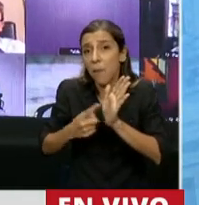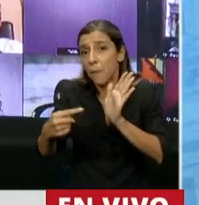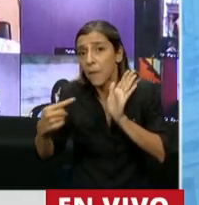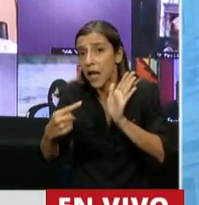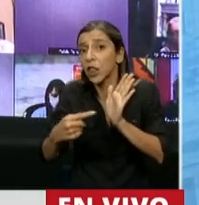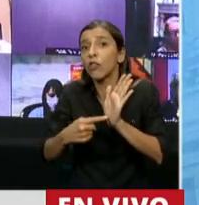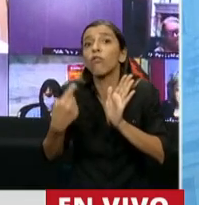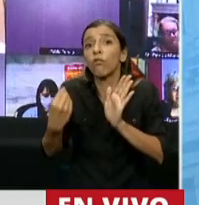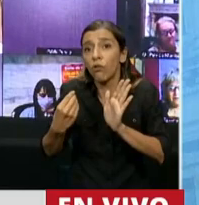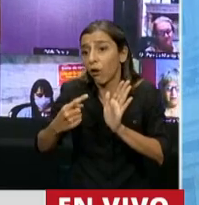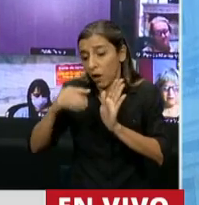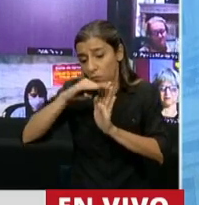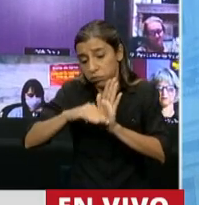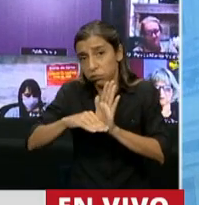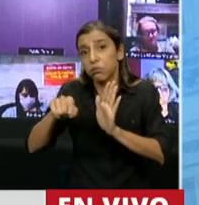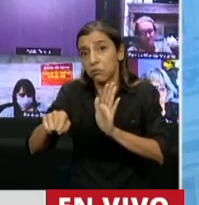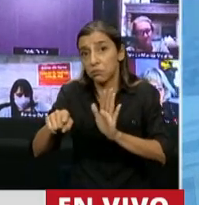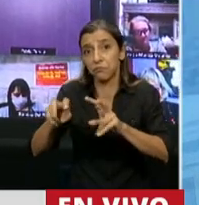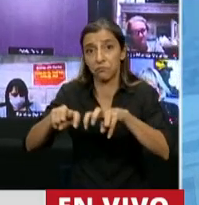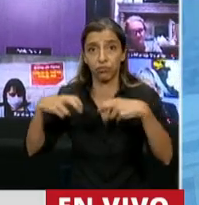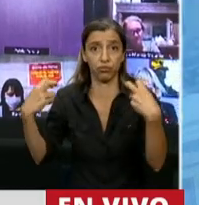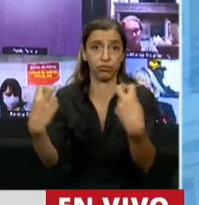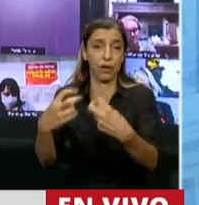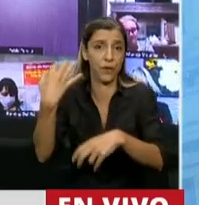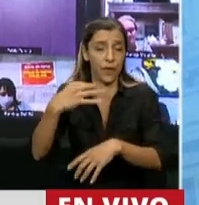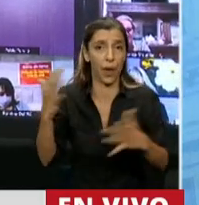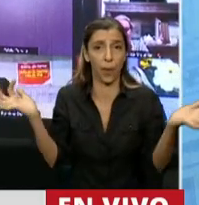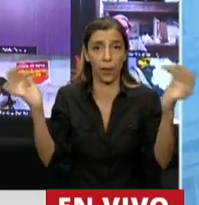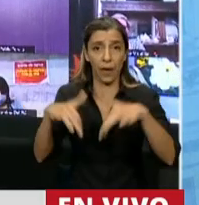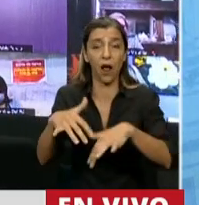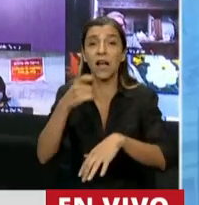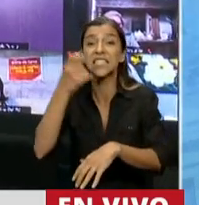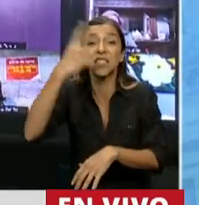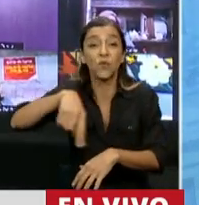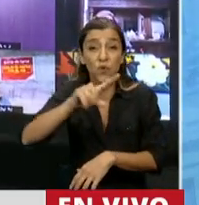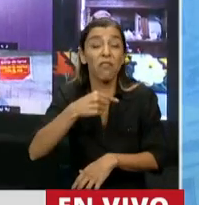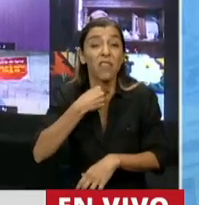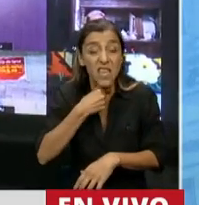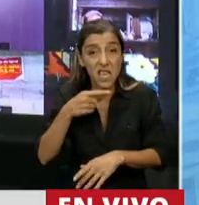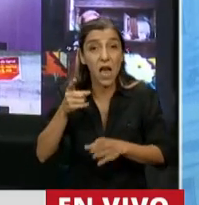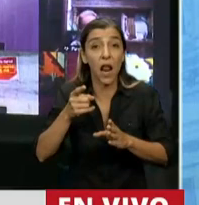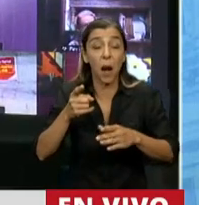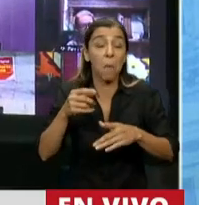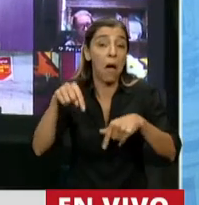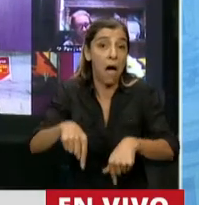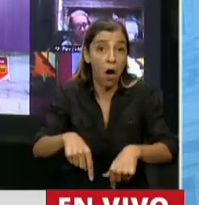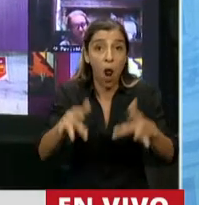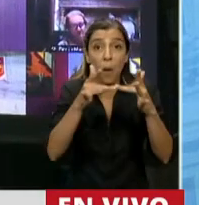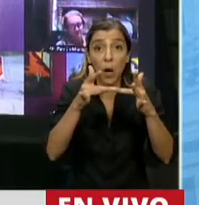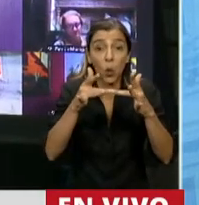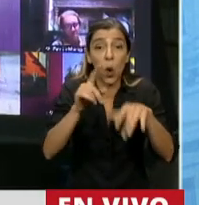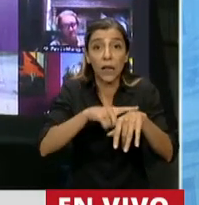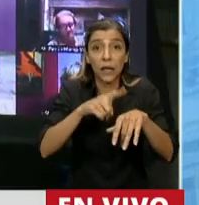si quieren prorrogar eso sin acuerdo, sin mayoría y porque se les ocurre acá, sin